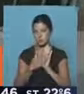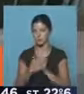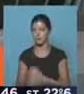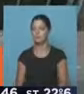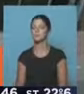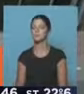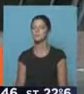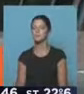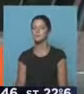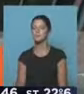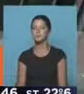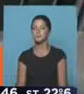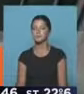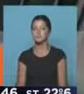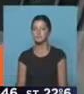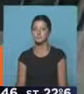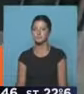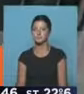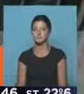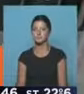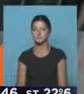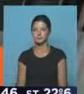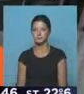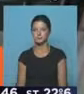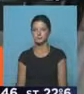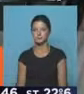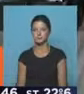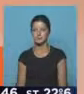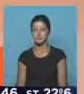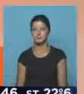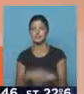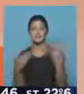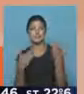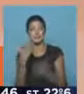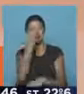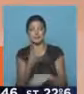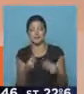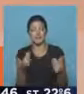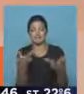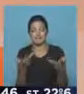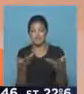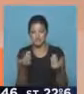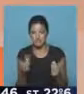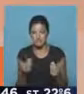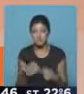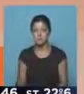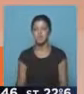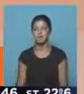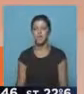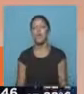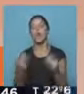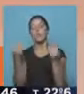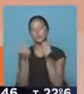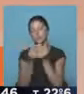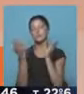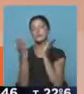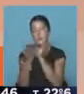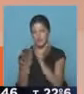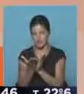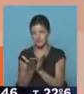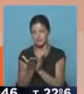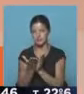Natalia. Sí, ¿qué hacer con este hombre, ¿no? Hay los analistas lo que están diciendo, porque además